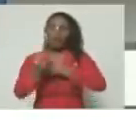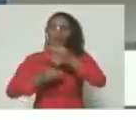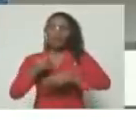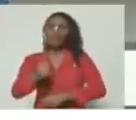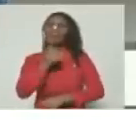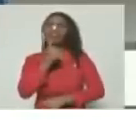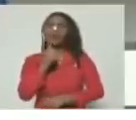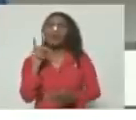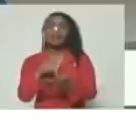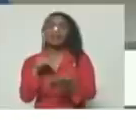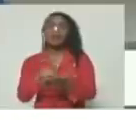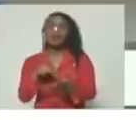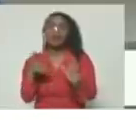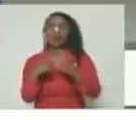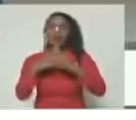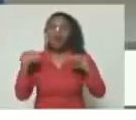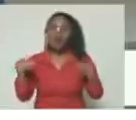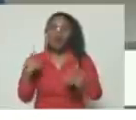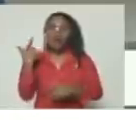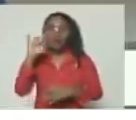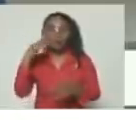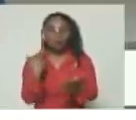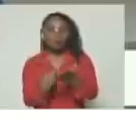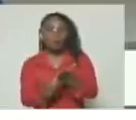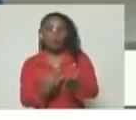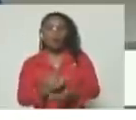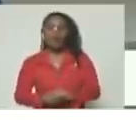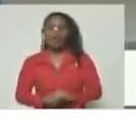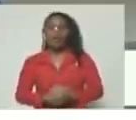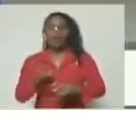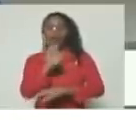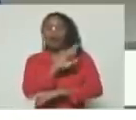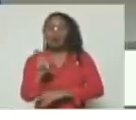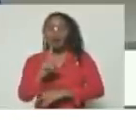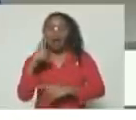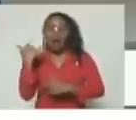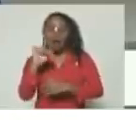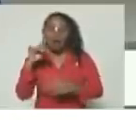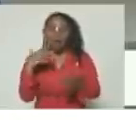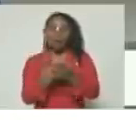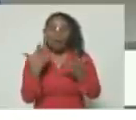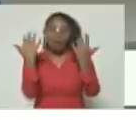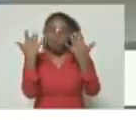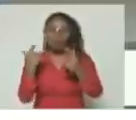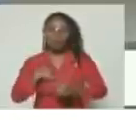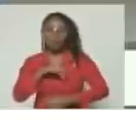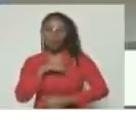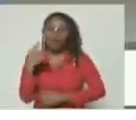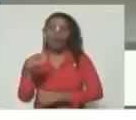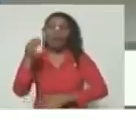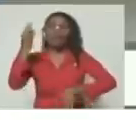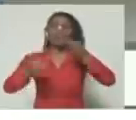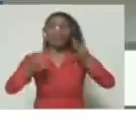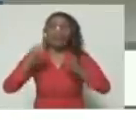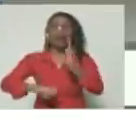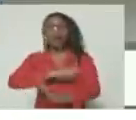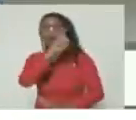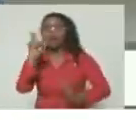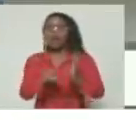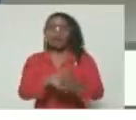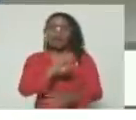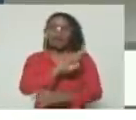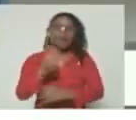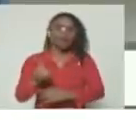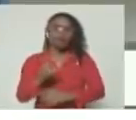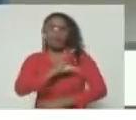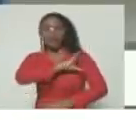hicieron. Y la Fiscalía General de la República ha actuado con las pruebas en las manos. La Fiscalía General de la República lleva la